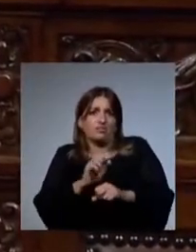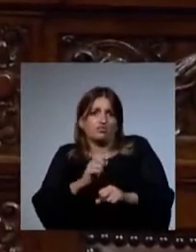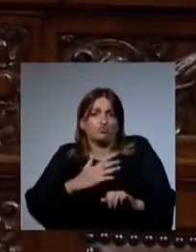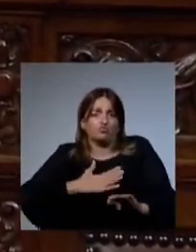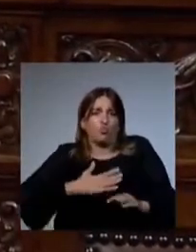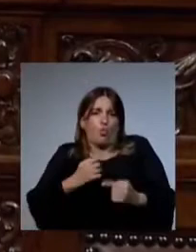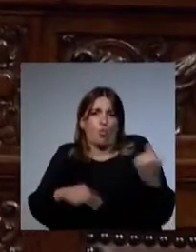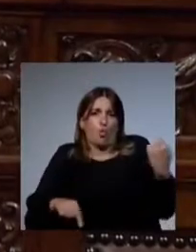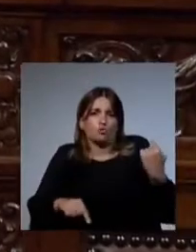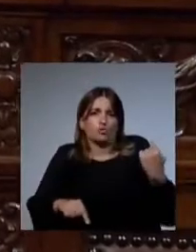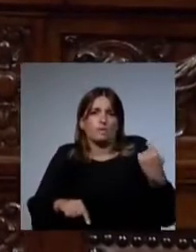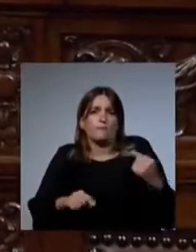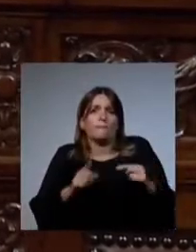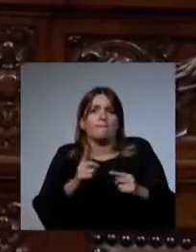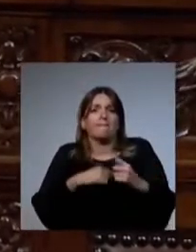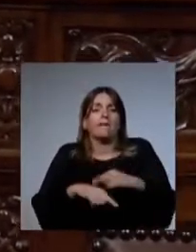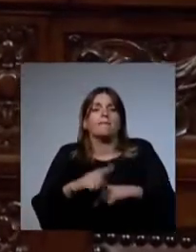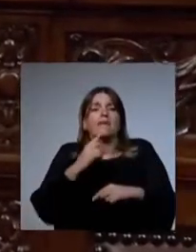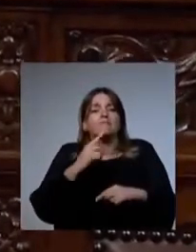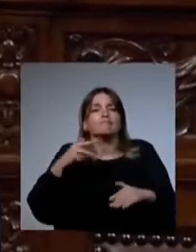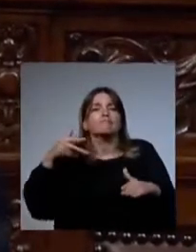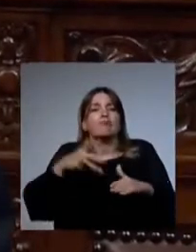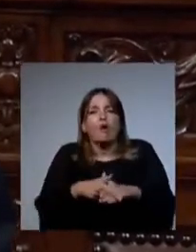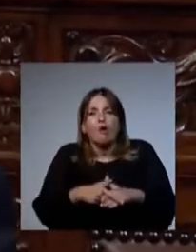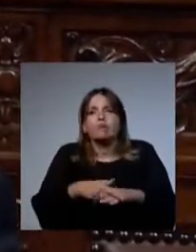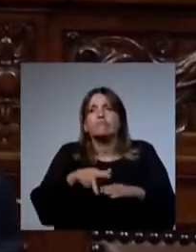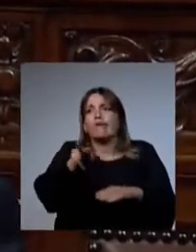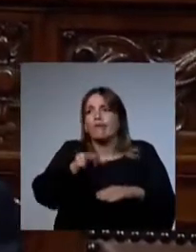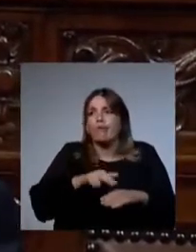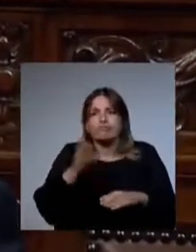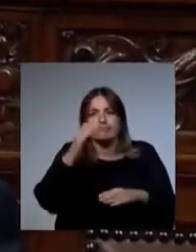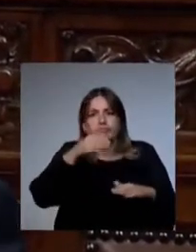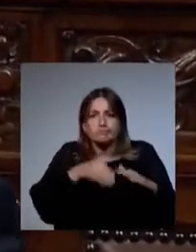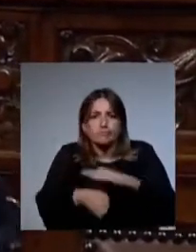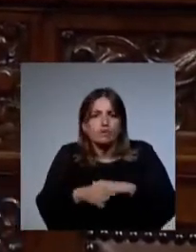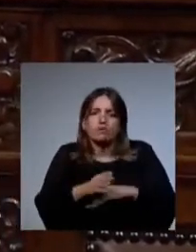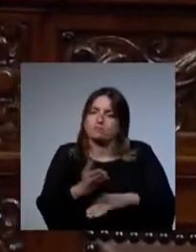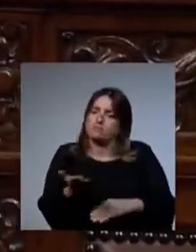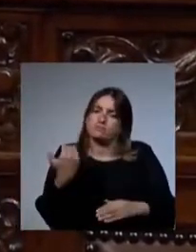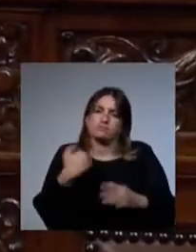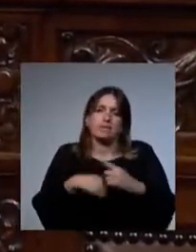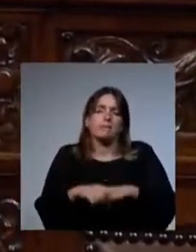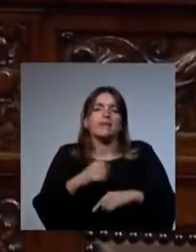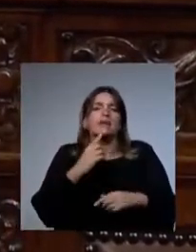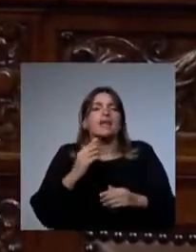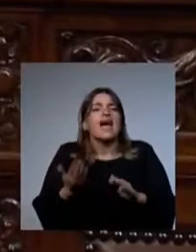se declararon ilegítimos los piquetes, se aumentaron penas al narcotráfico